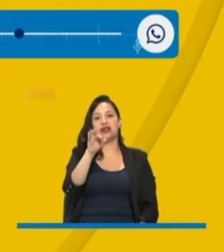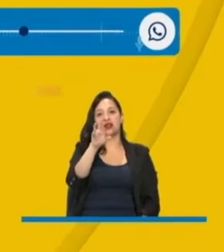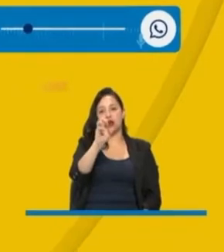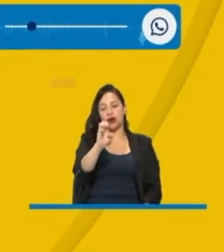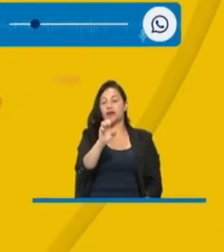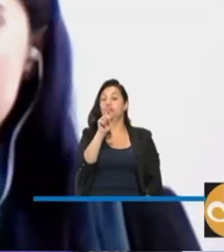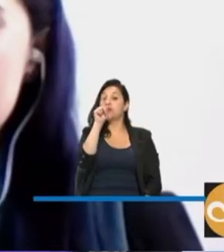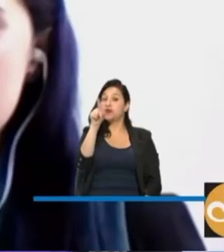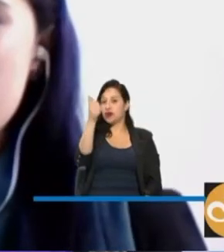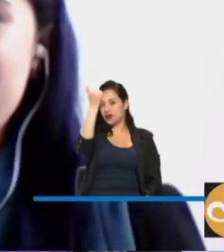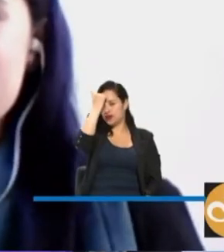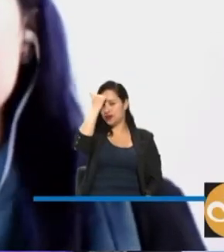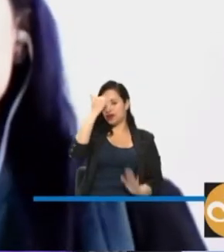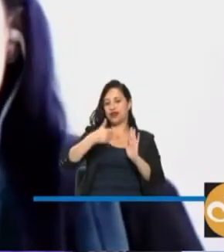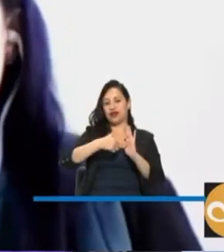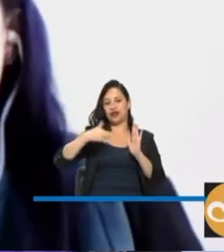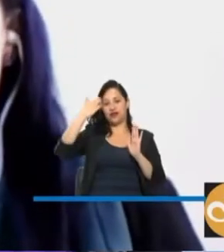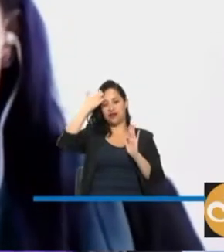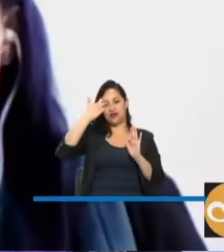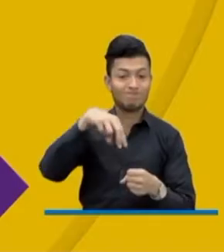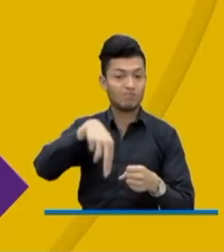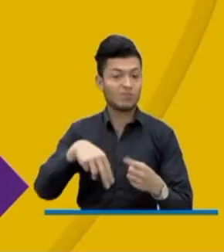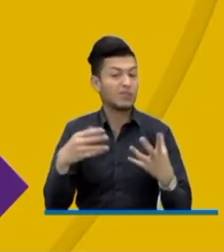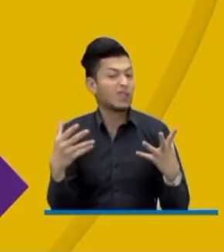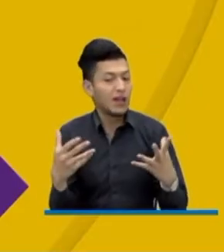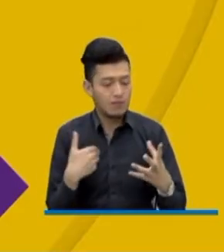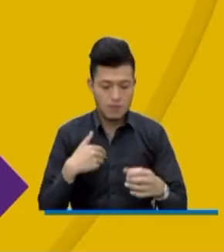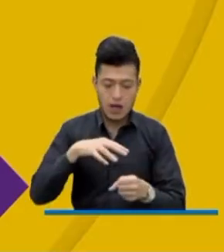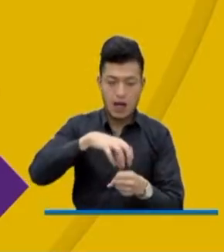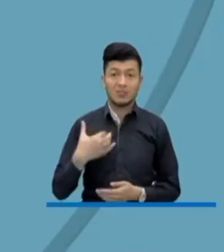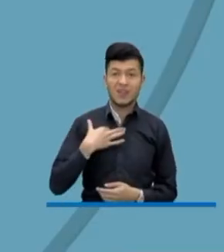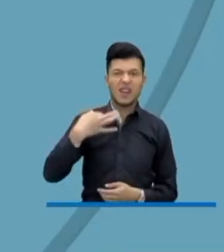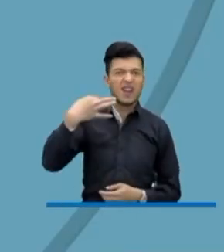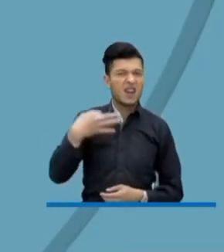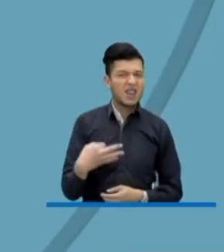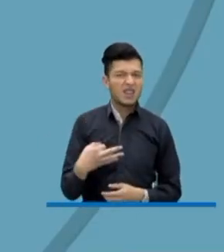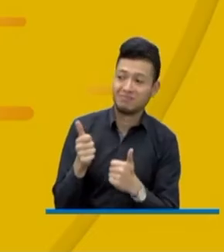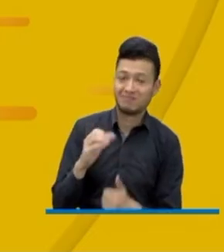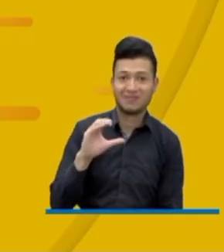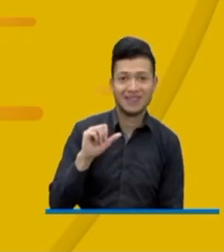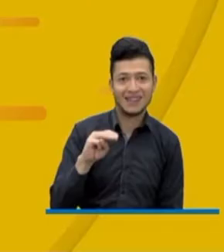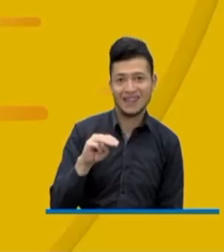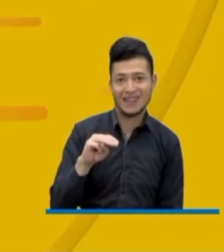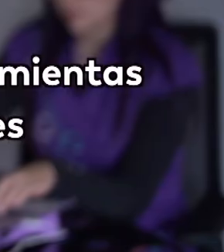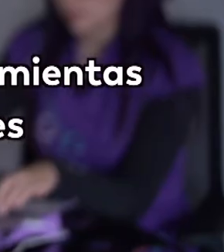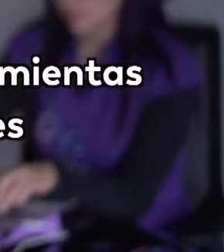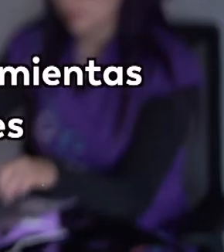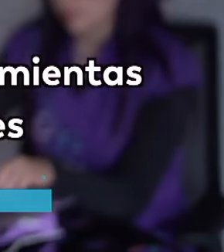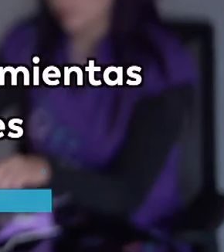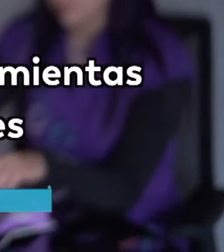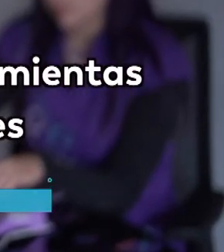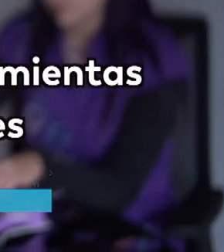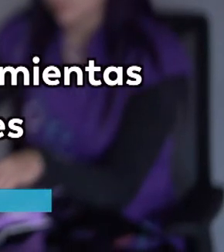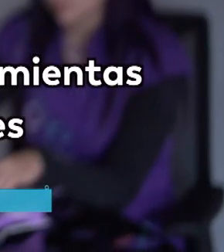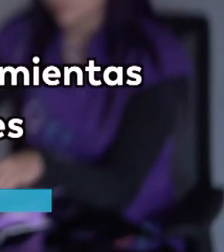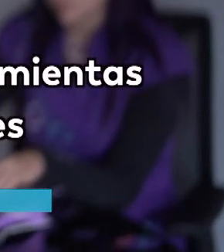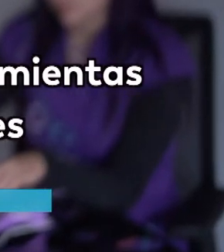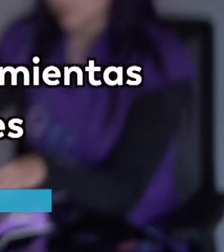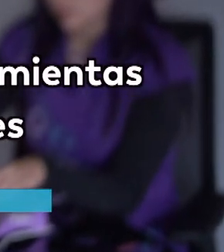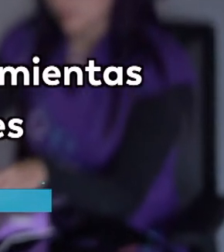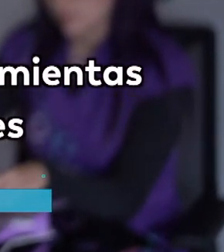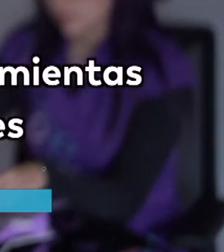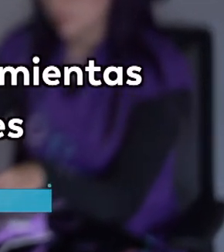de diferentes partes de Colombia me pudieran hablar y escribir también desde otros medios de comunicación. Apoyen a sus hijos con